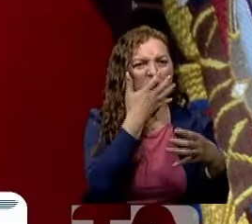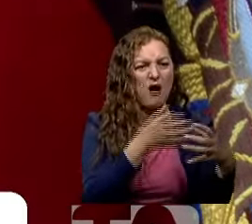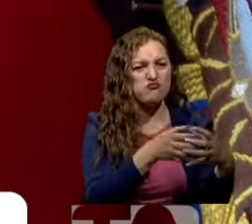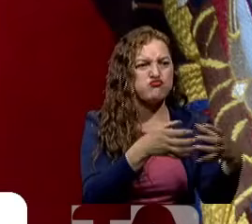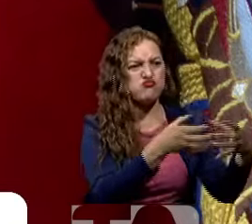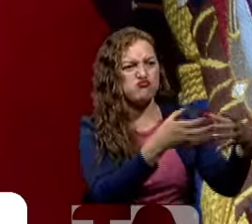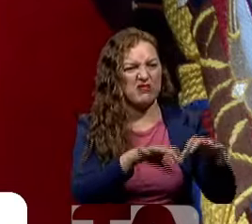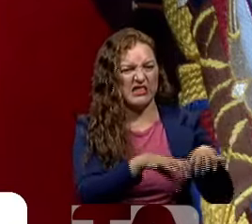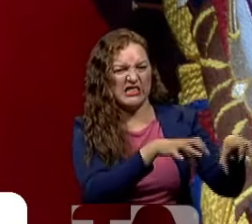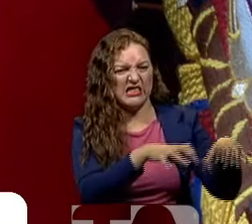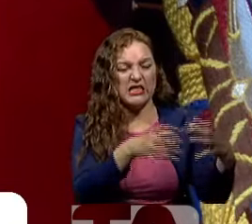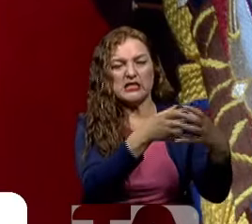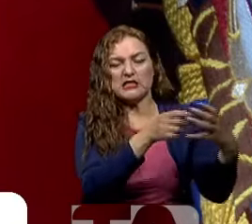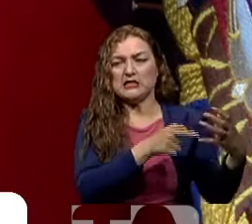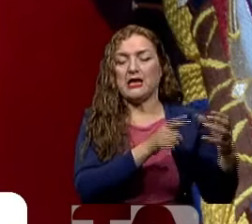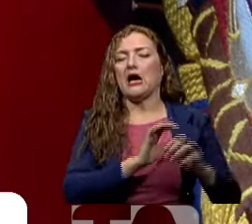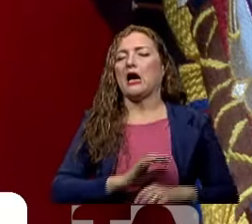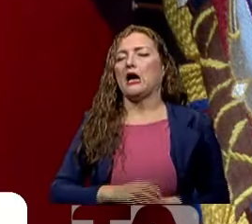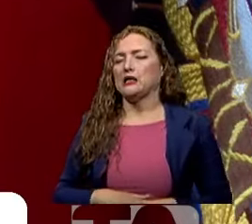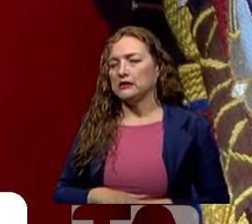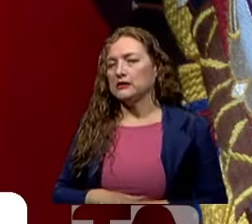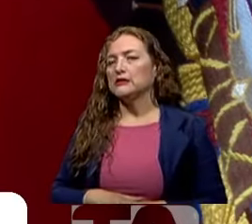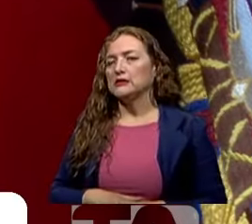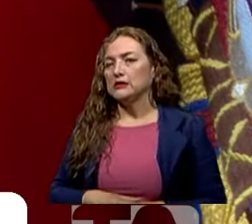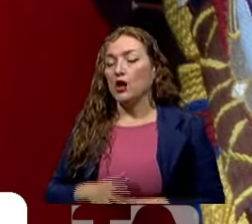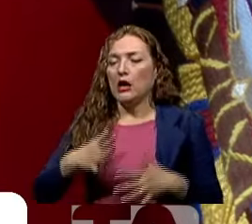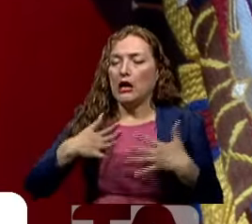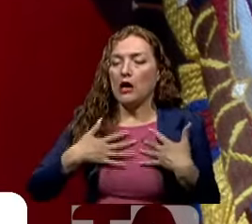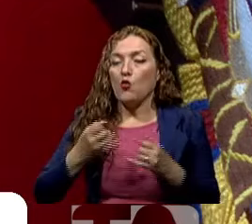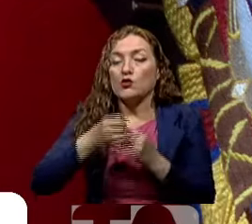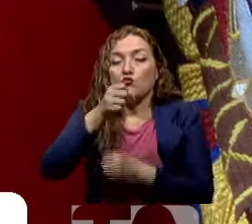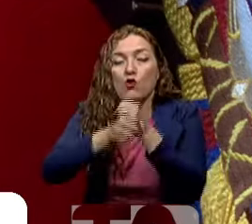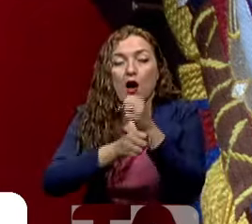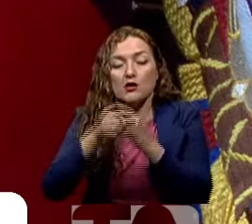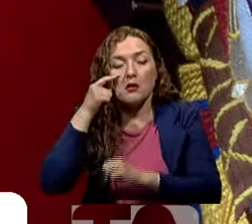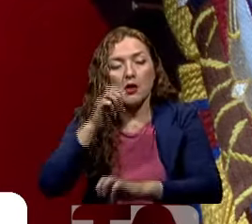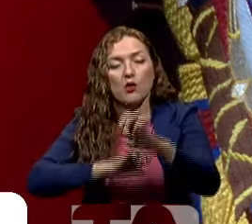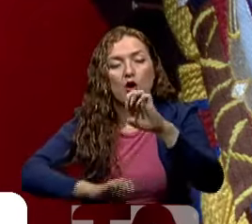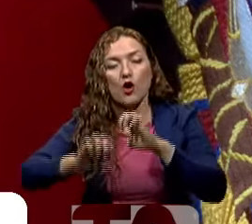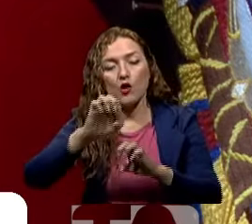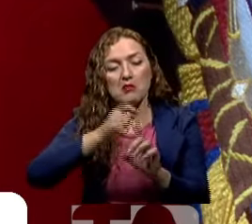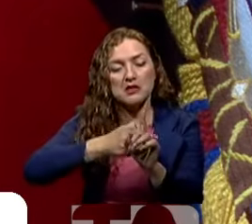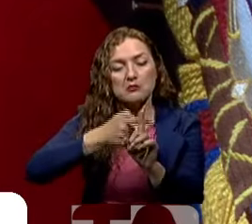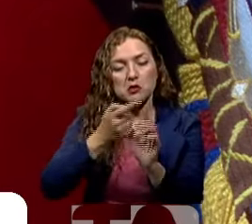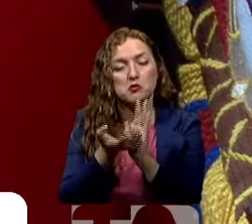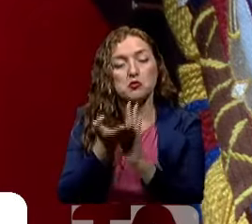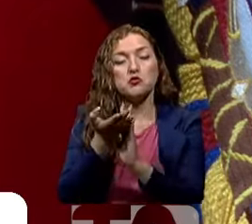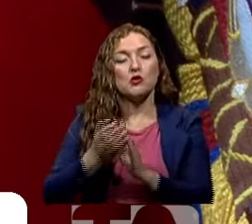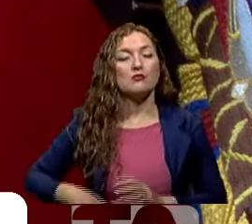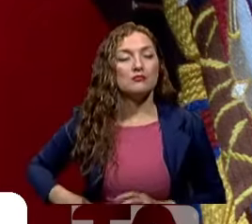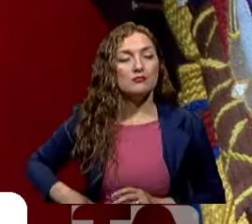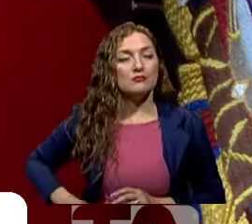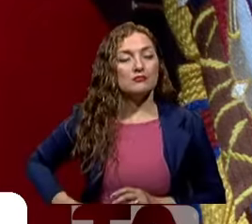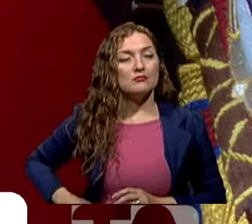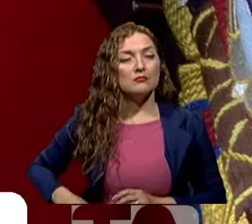hemos detectado una elevación en la anomalía de temperatura de alrededor de 0.16